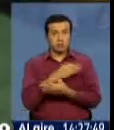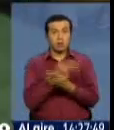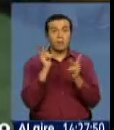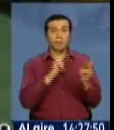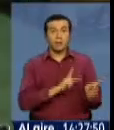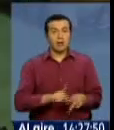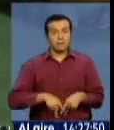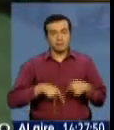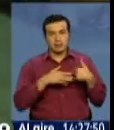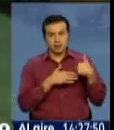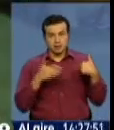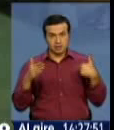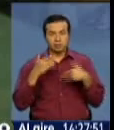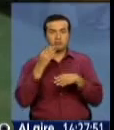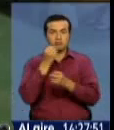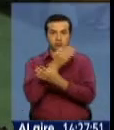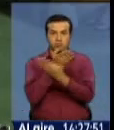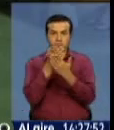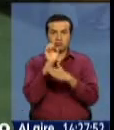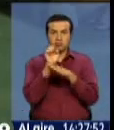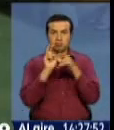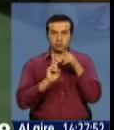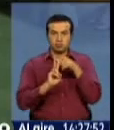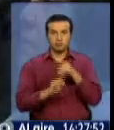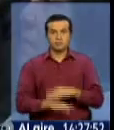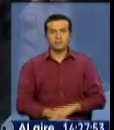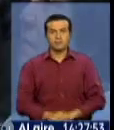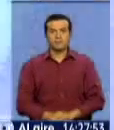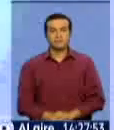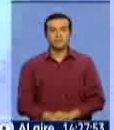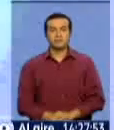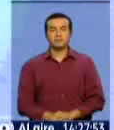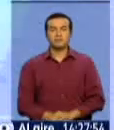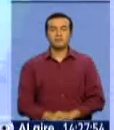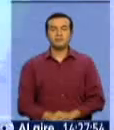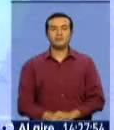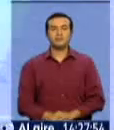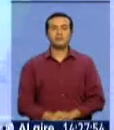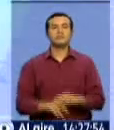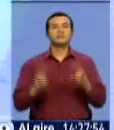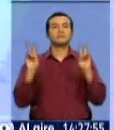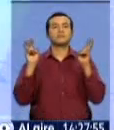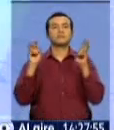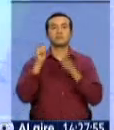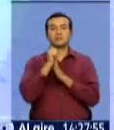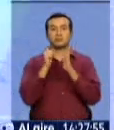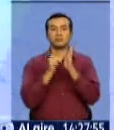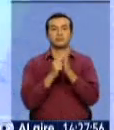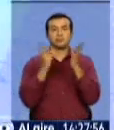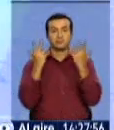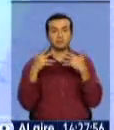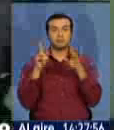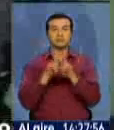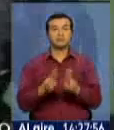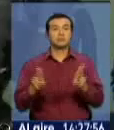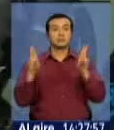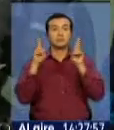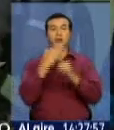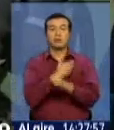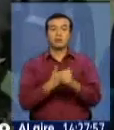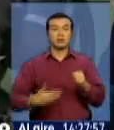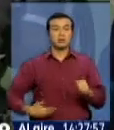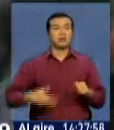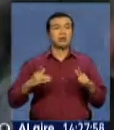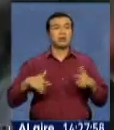plan Toda una Vida. Fernanda de la Bastida, Ecuador TV. En el marco de la agenda que cumplen en Naciones Unidas, el presidente